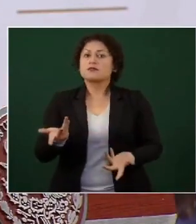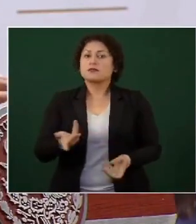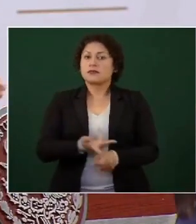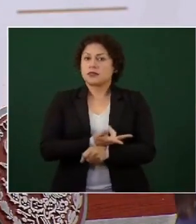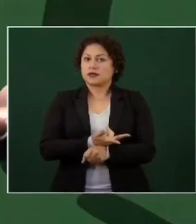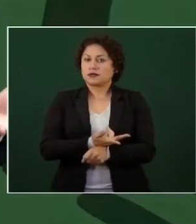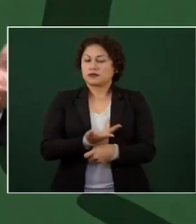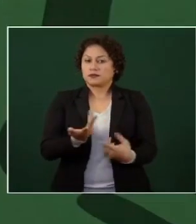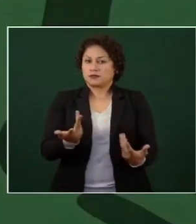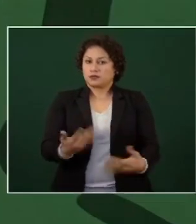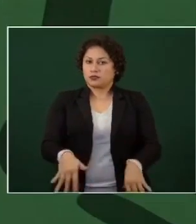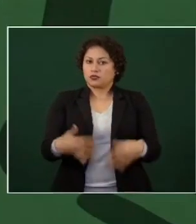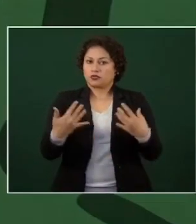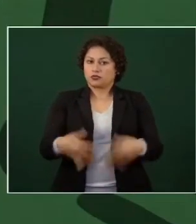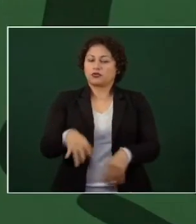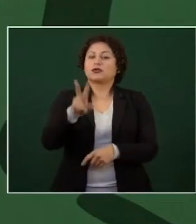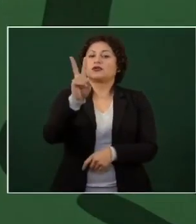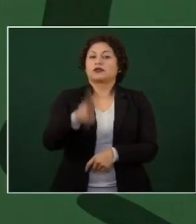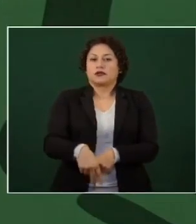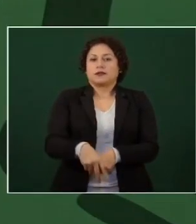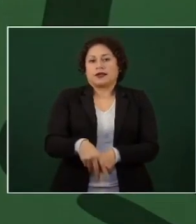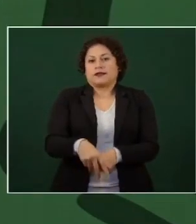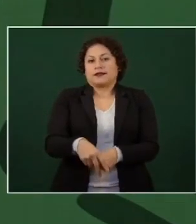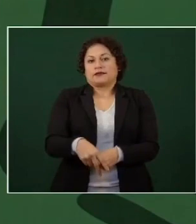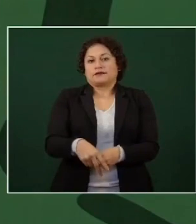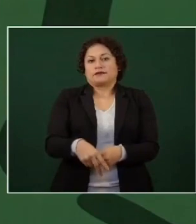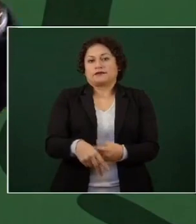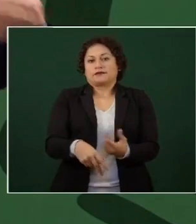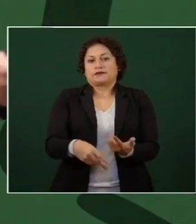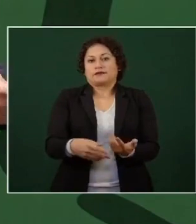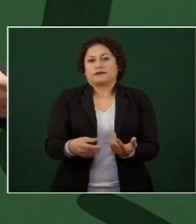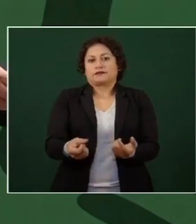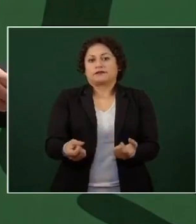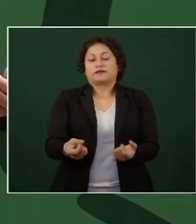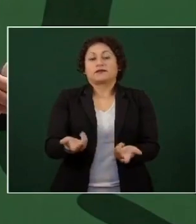lamentablemente no han perdido la vida algunos periodistas, no